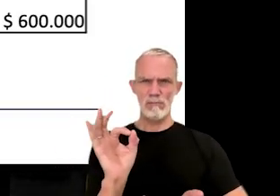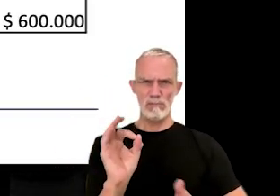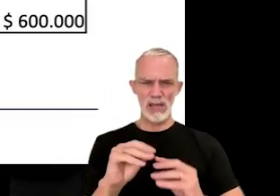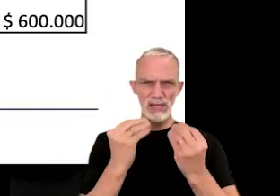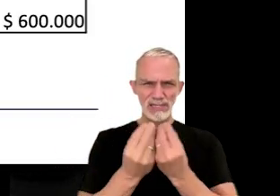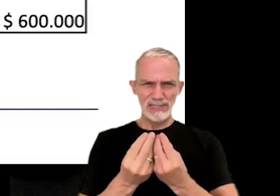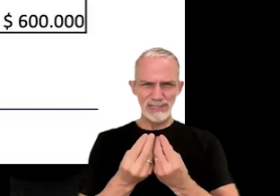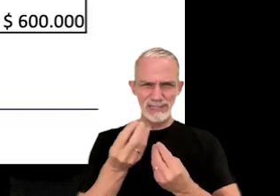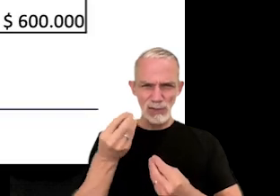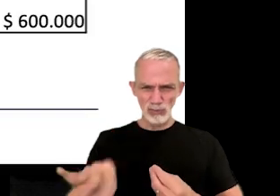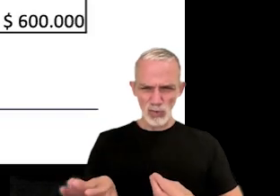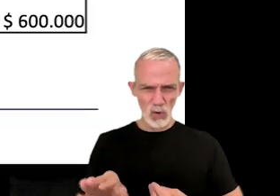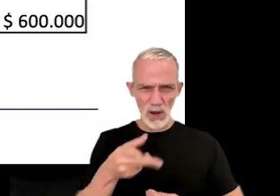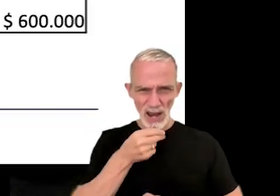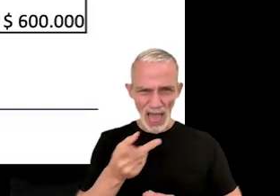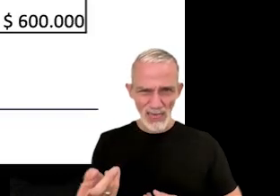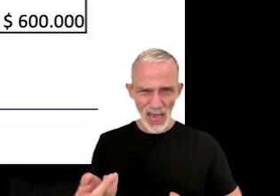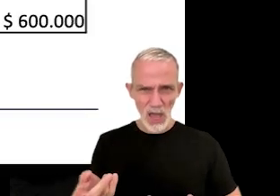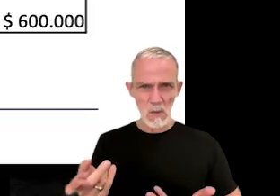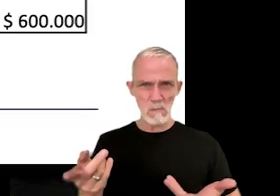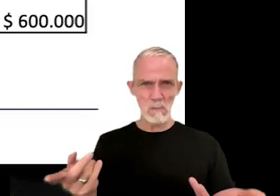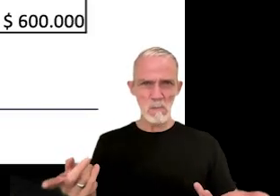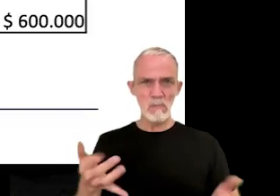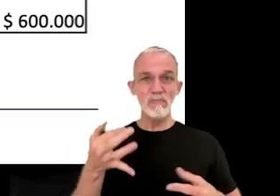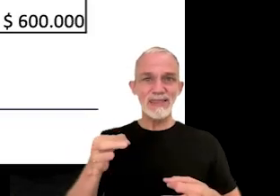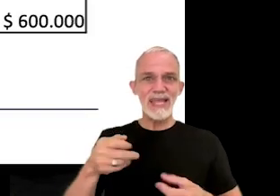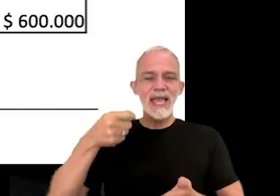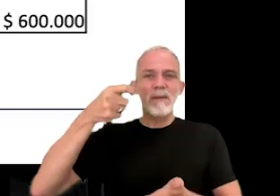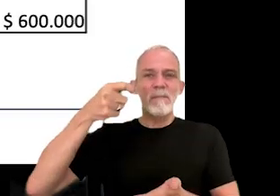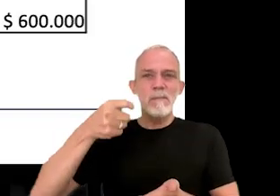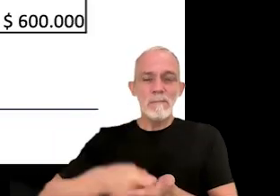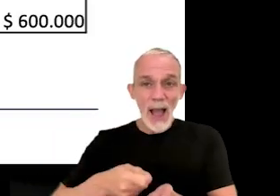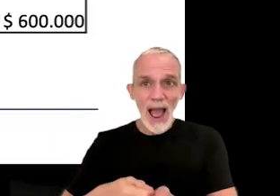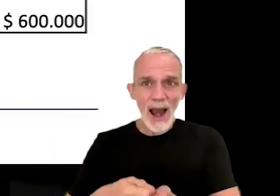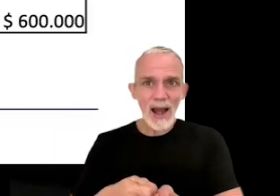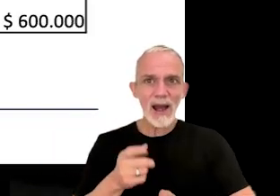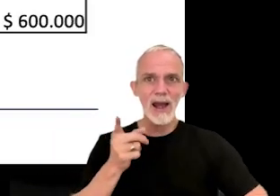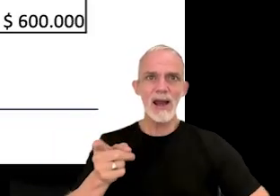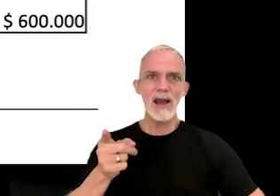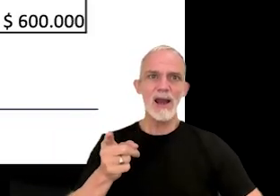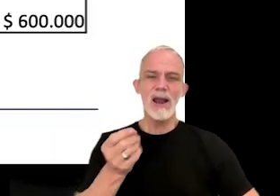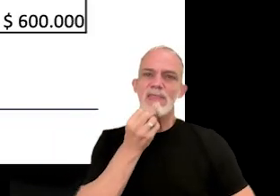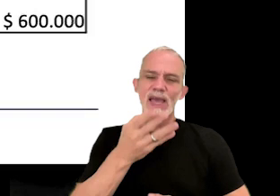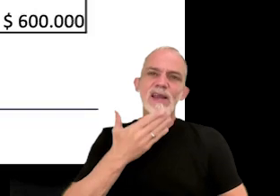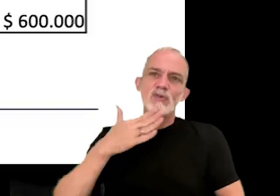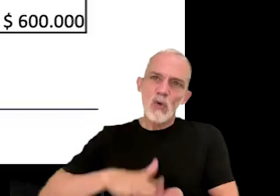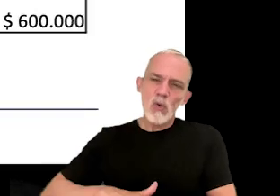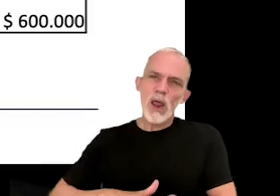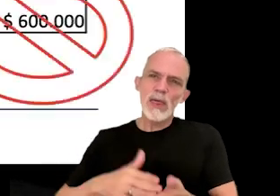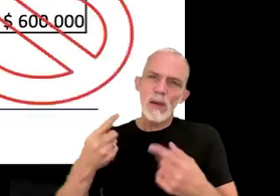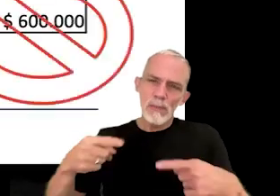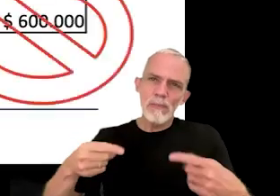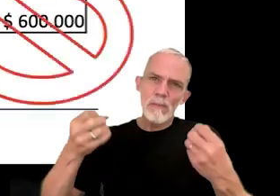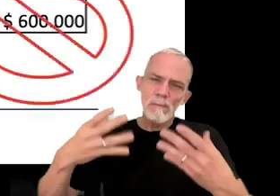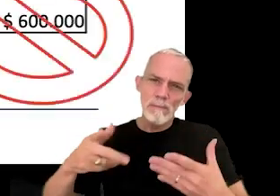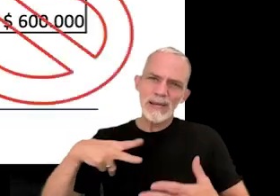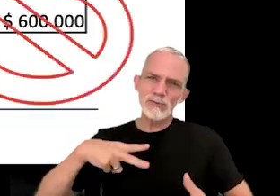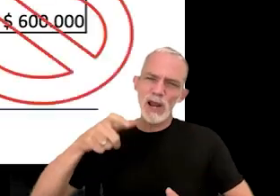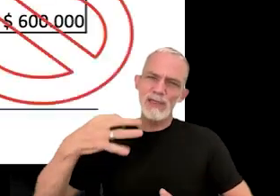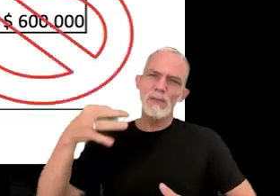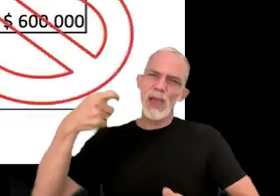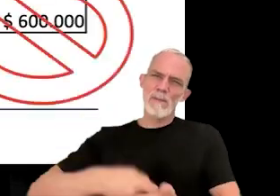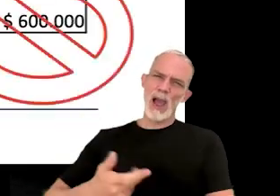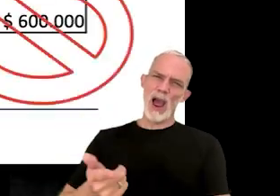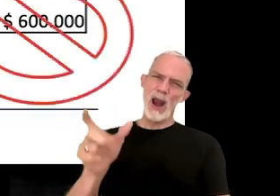libre disponibilidad. Y por consecuencia tendría que haber pagado la declaración jurada de bienes personales. Entonces, en este caso